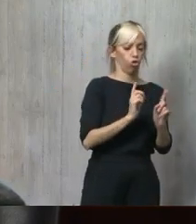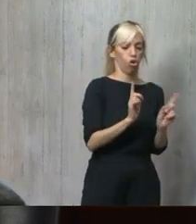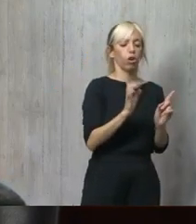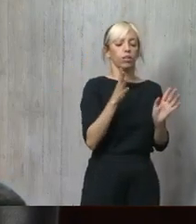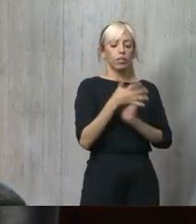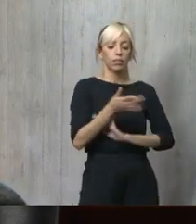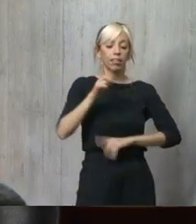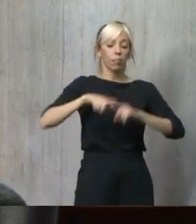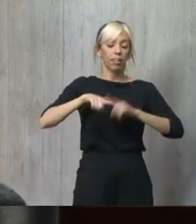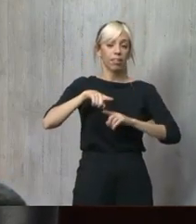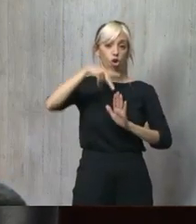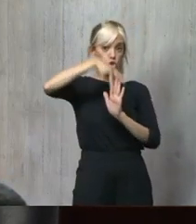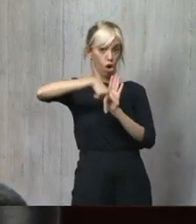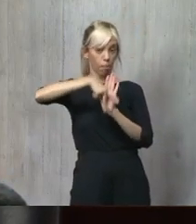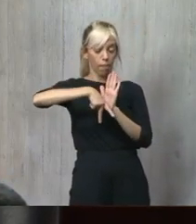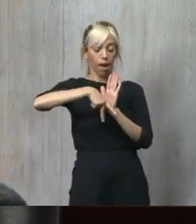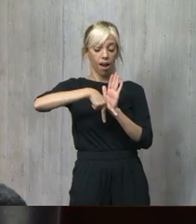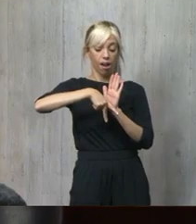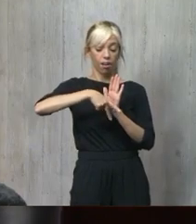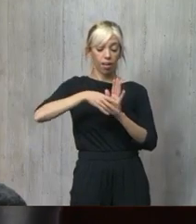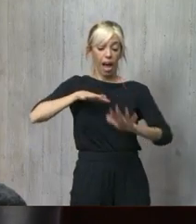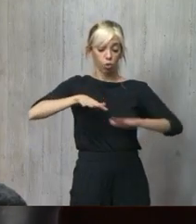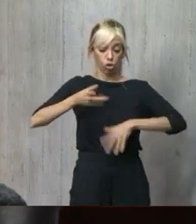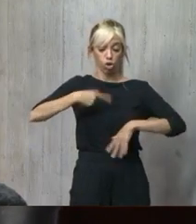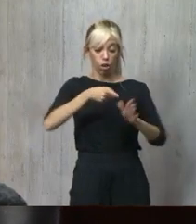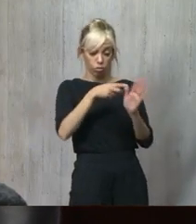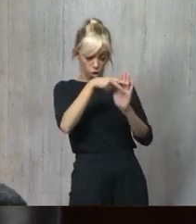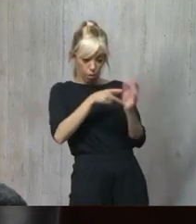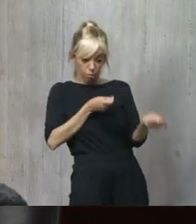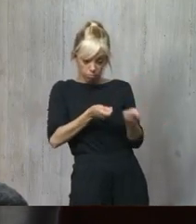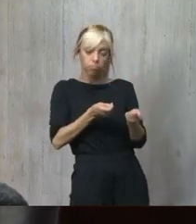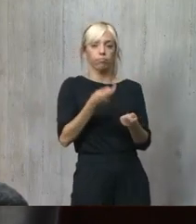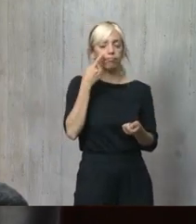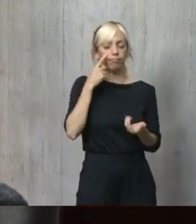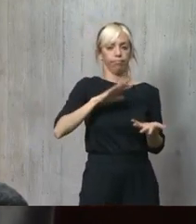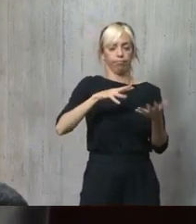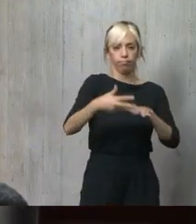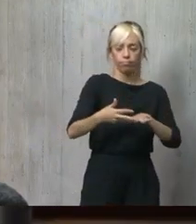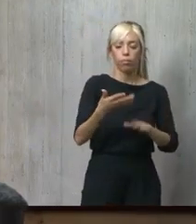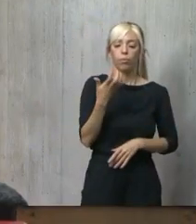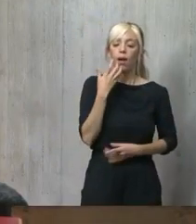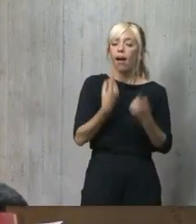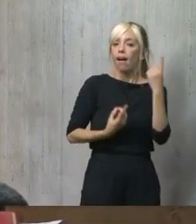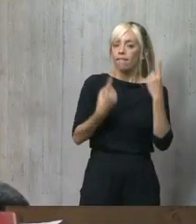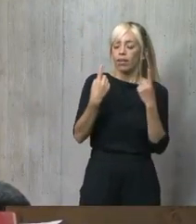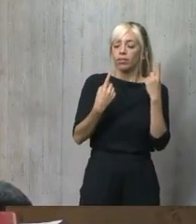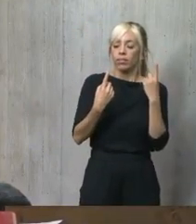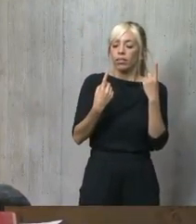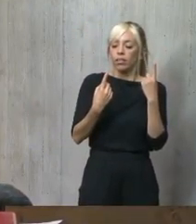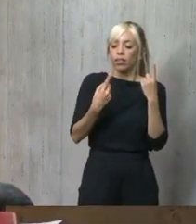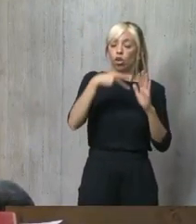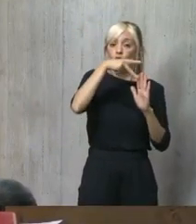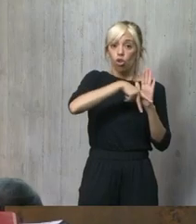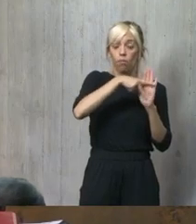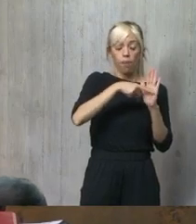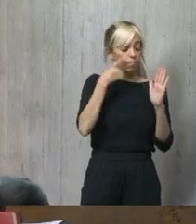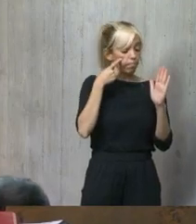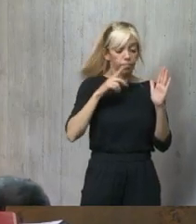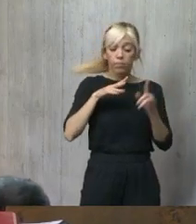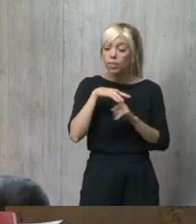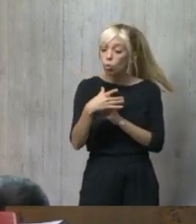están establecidos en las normas que regulan nuestra actuación, que son los mismos factores que en un momento determinado nos llevaron a pasar del nivel 1 al nivel